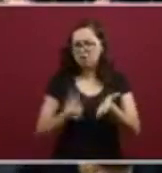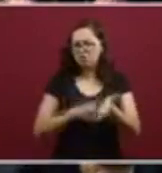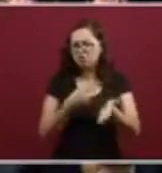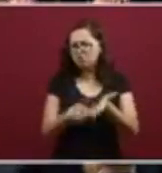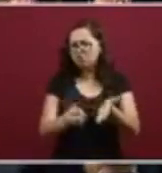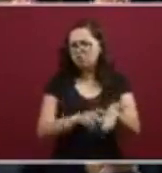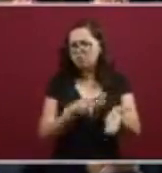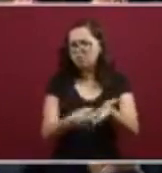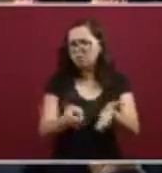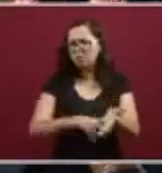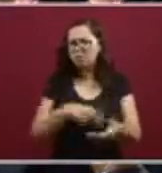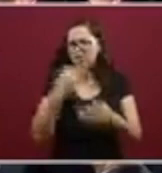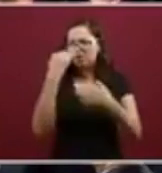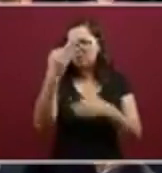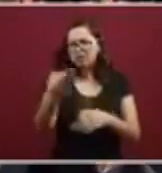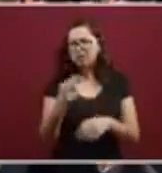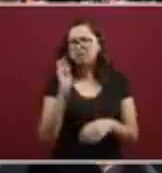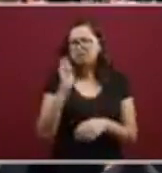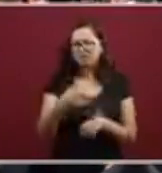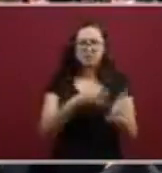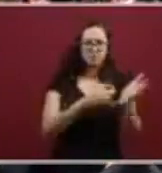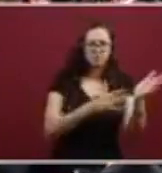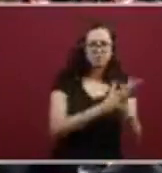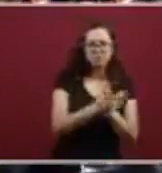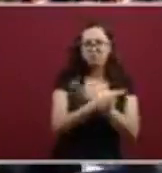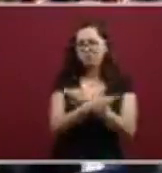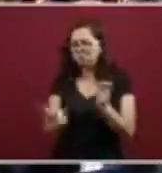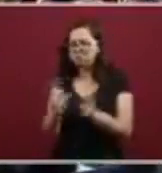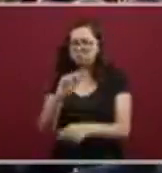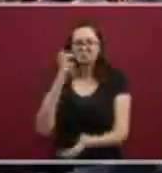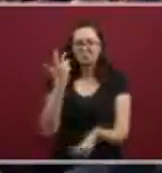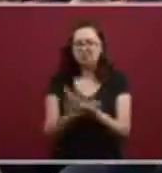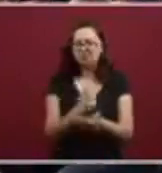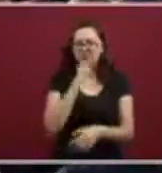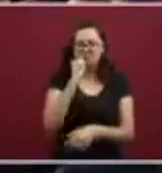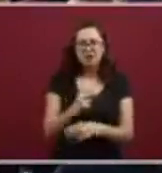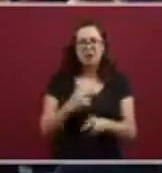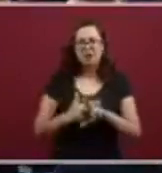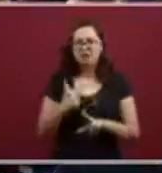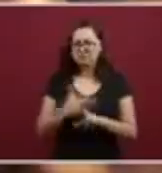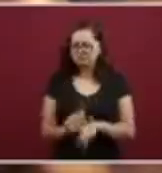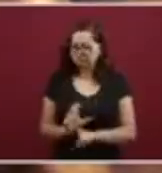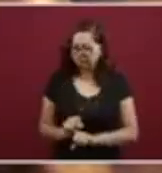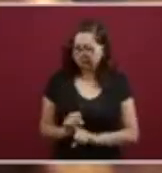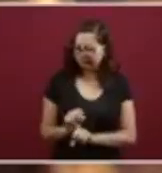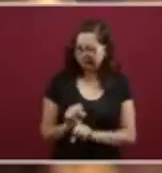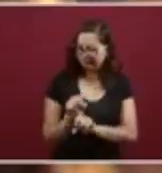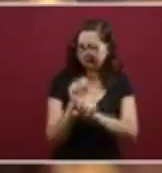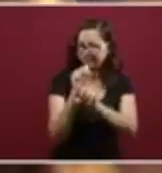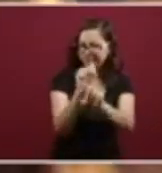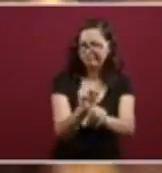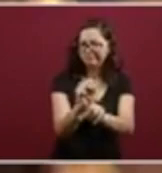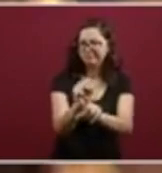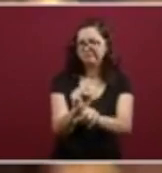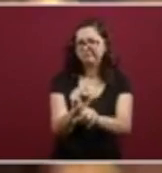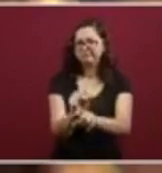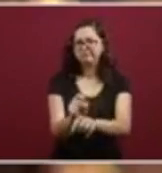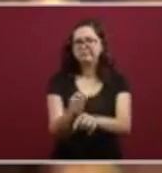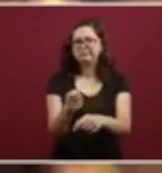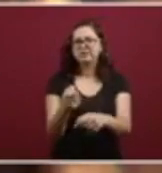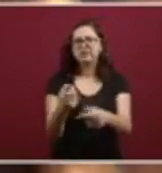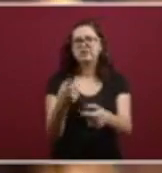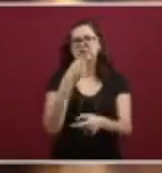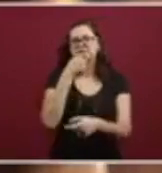impresión, en la distribución, sí. No se va a descansar hasta lograr que el primer día todos tengan libros de texto,